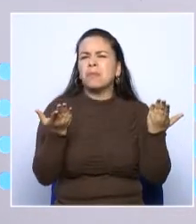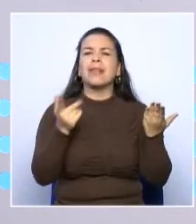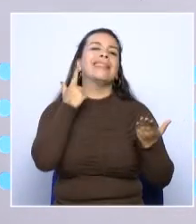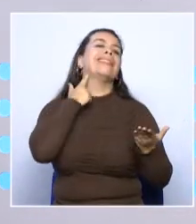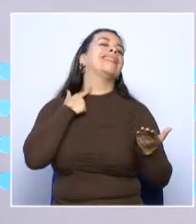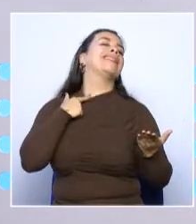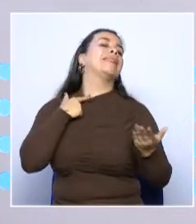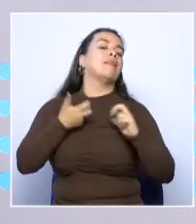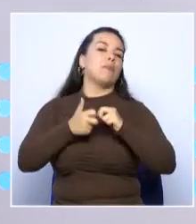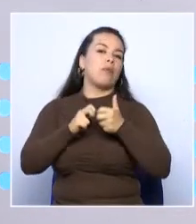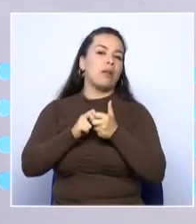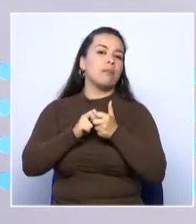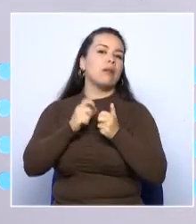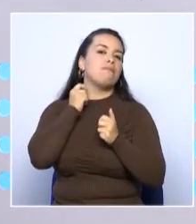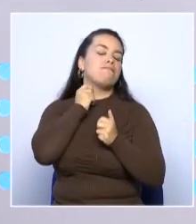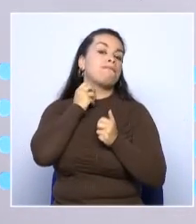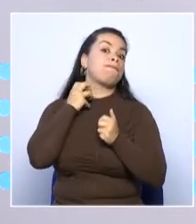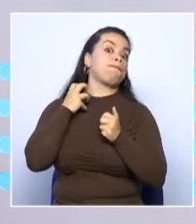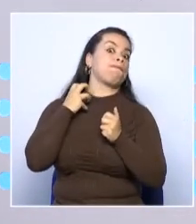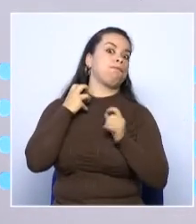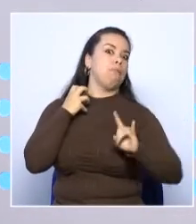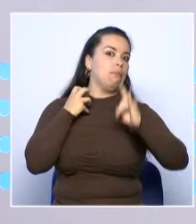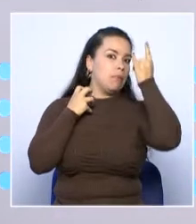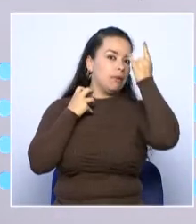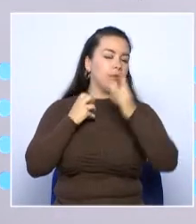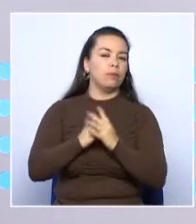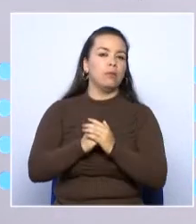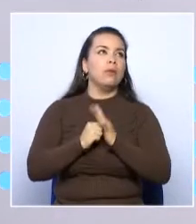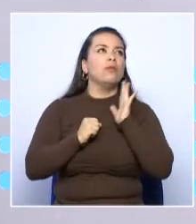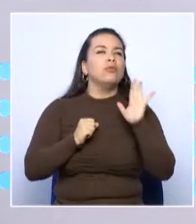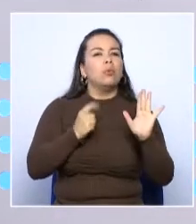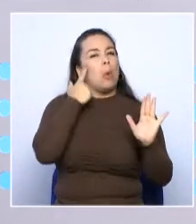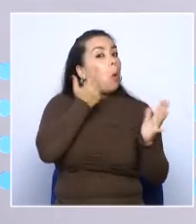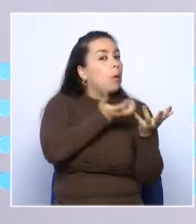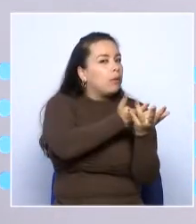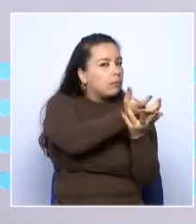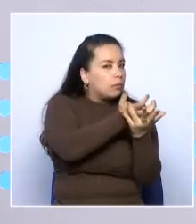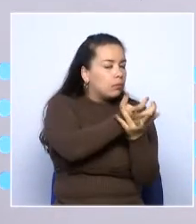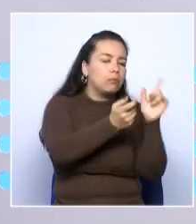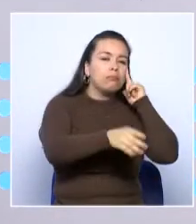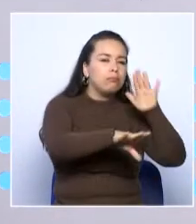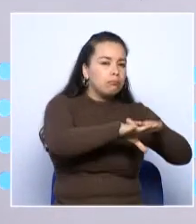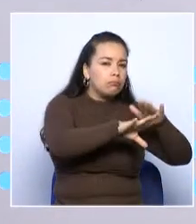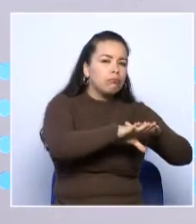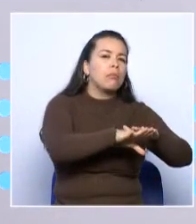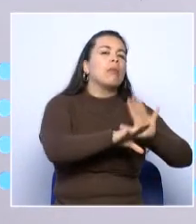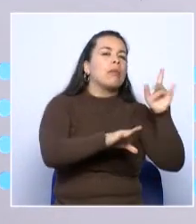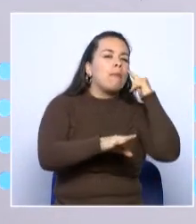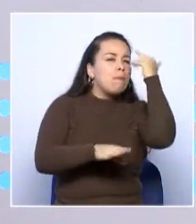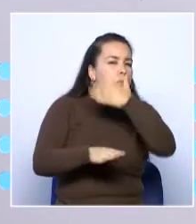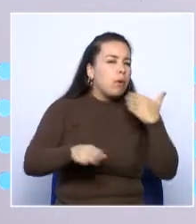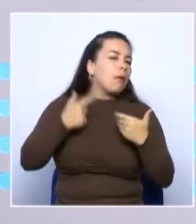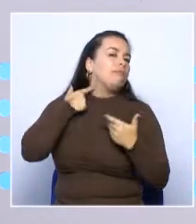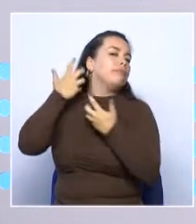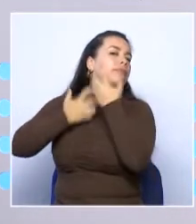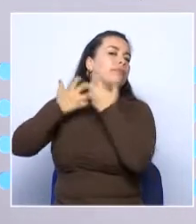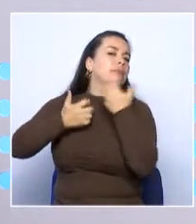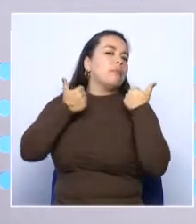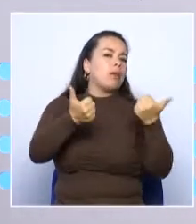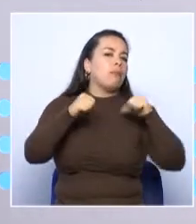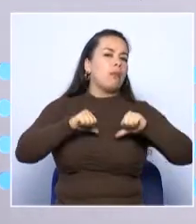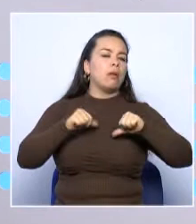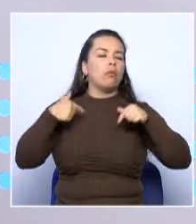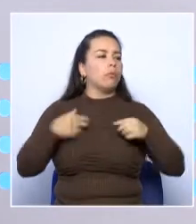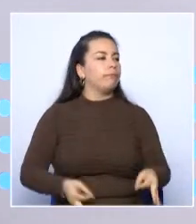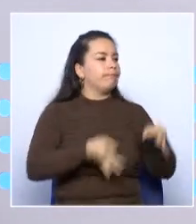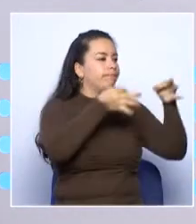tiroides, aumento de tamaño, se sugiere pruebas de funcionamiento. Entonces la persona sale y le entrega